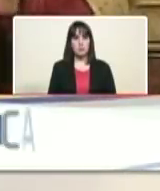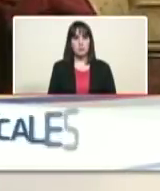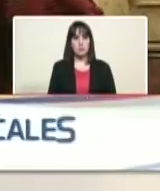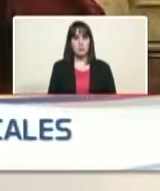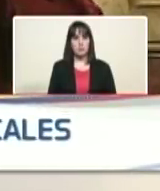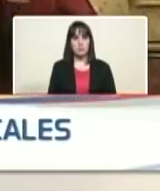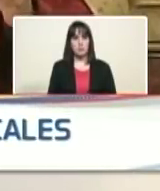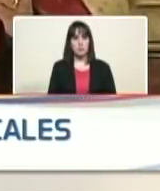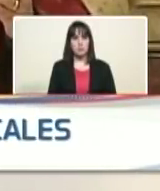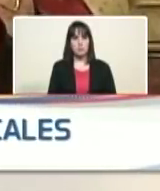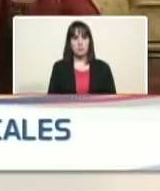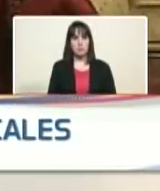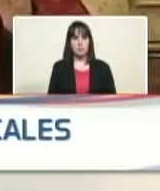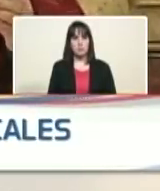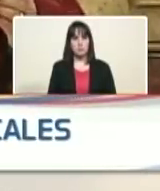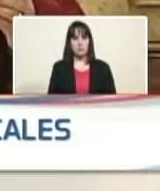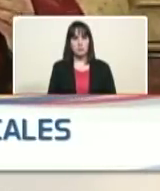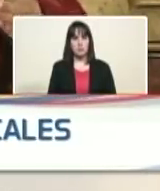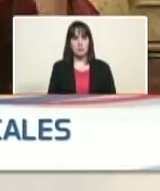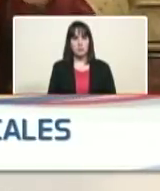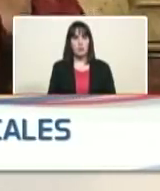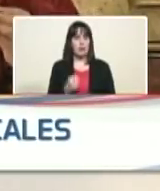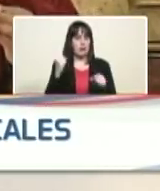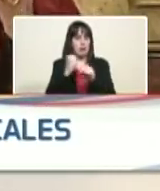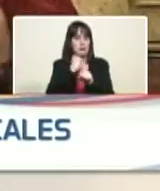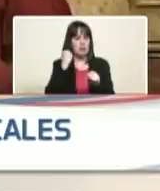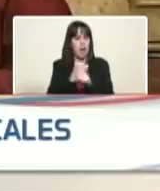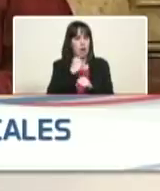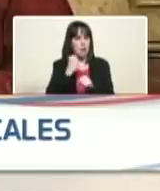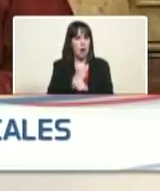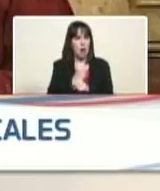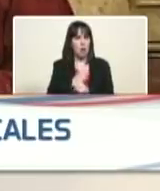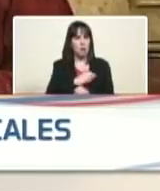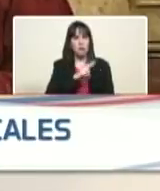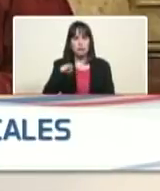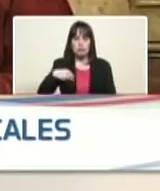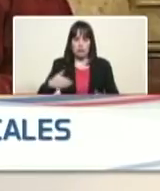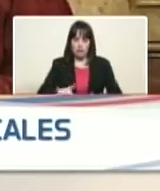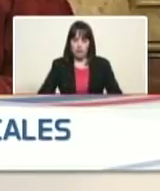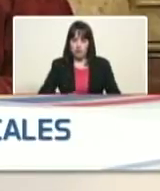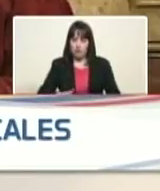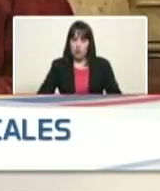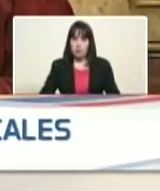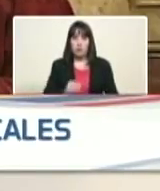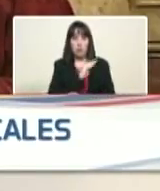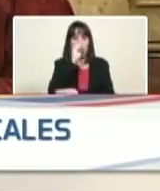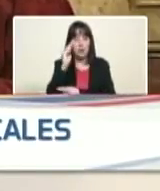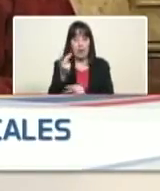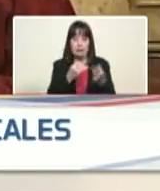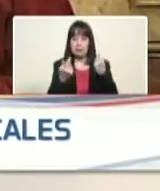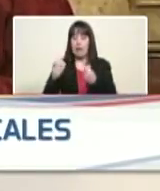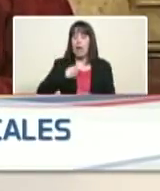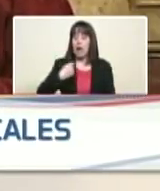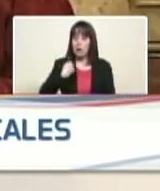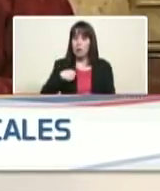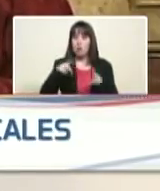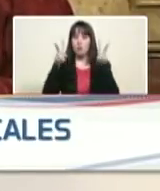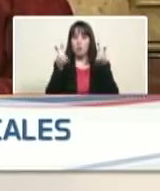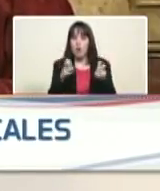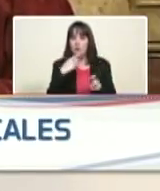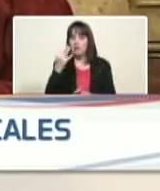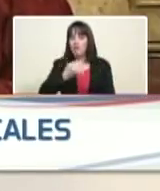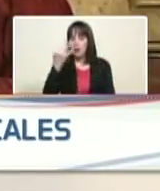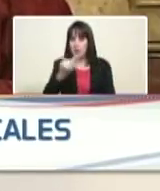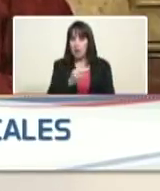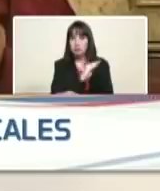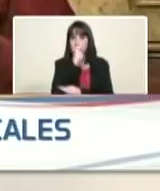el trabajo en el centro de nuestro esfuerzo de crecimiento. La protección del salario real y la